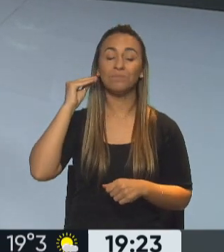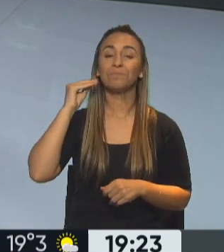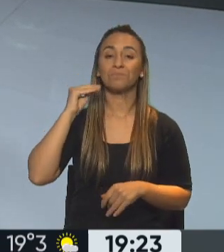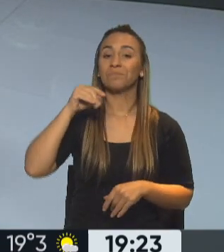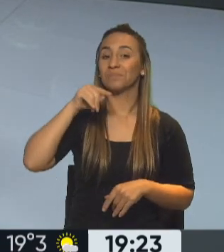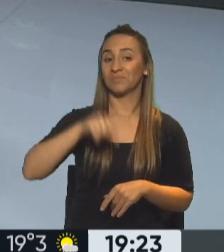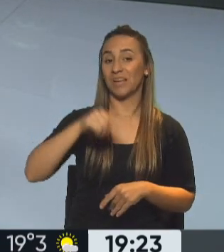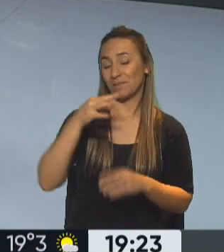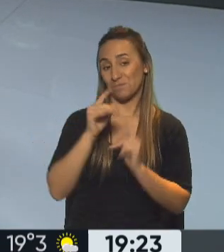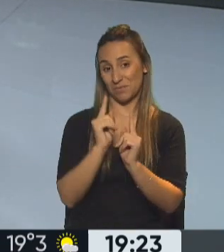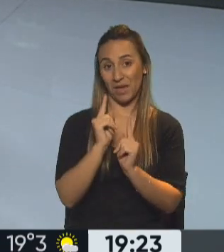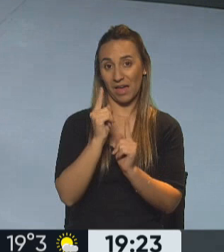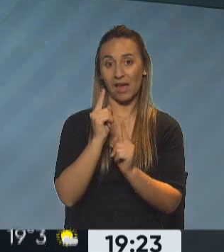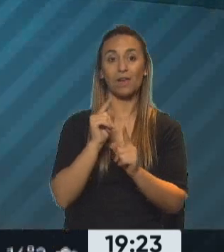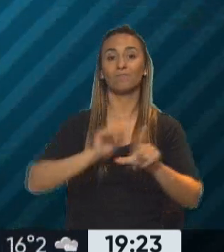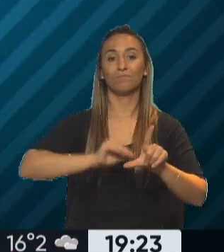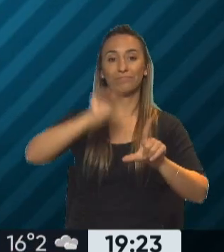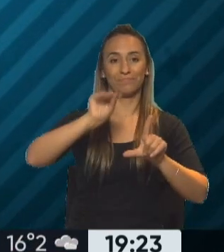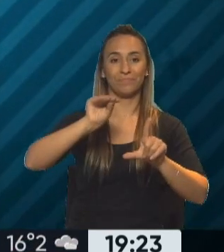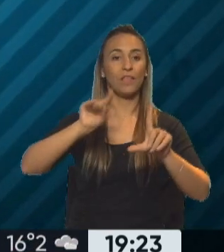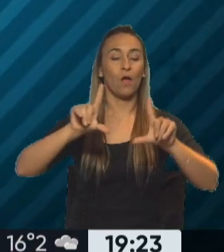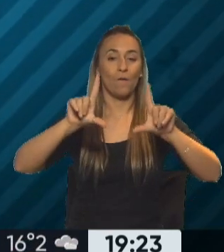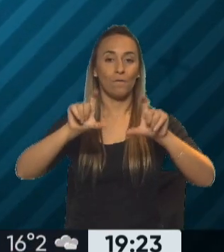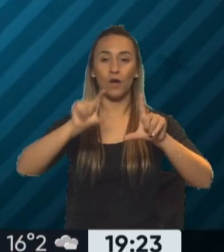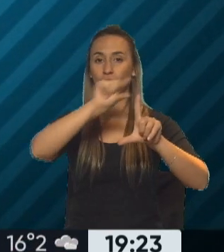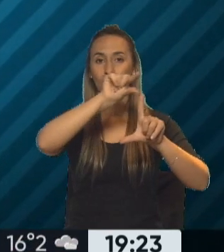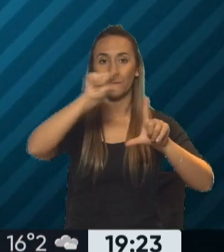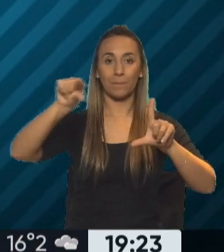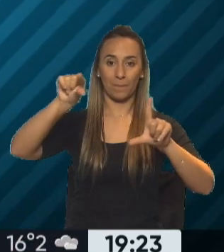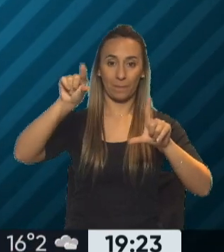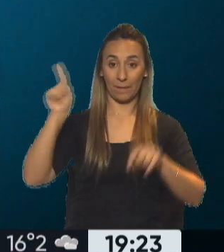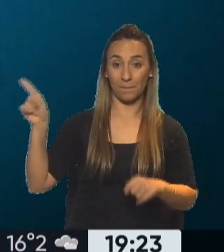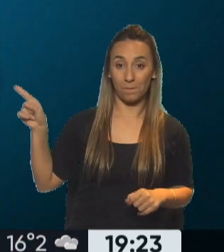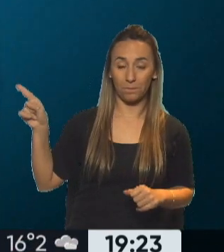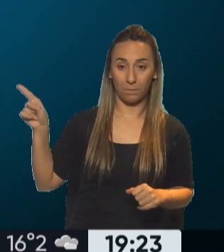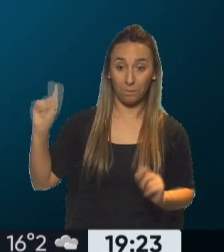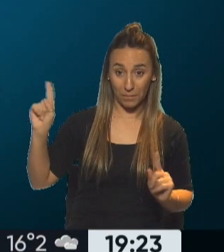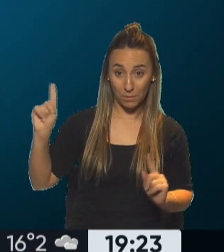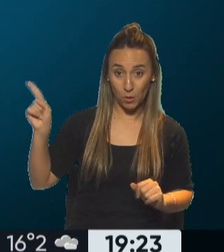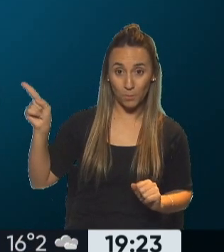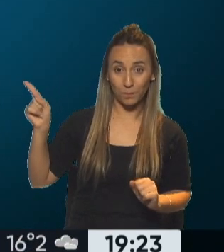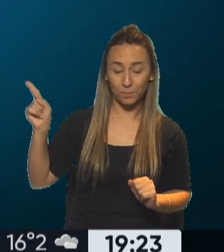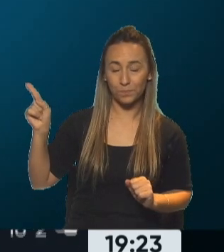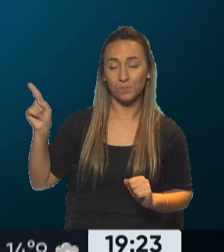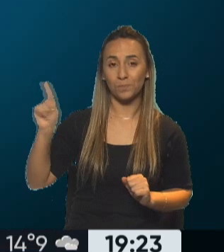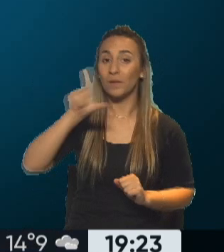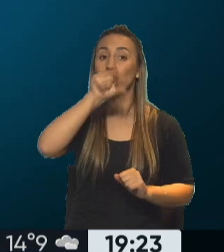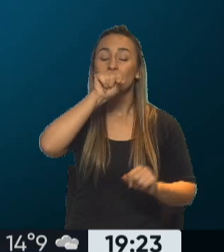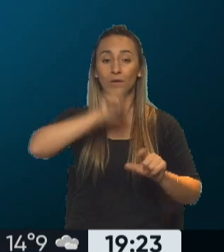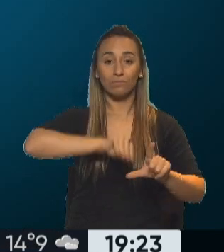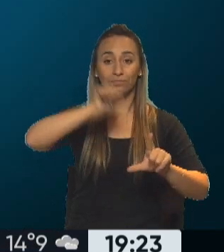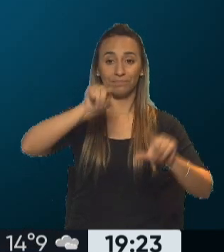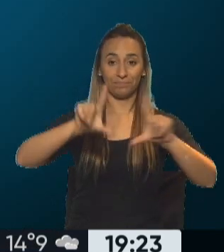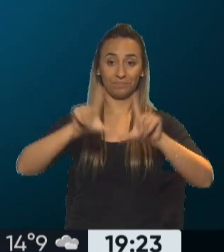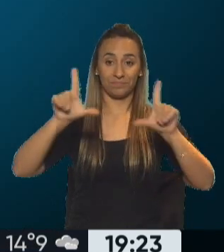sus redes justamente hizo un posteo en el que, ahí estamos compartiéndolo en la pantalla, contó que